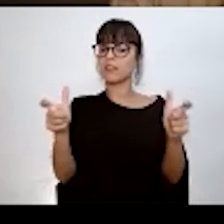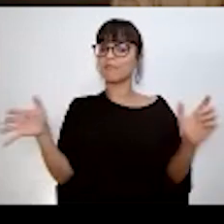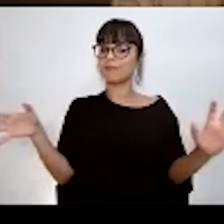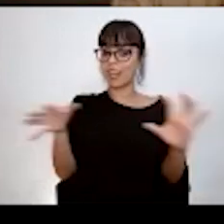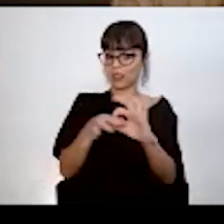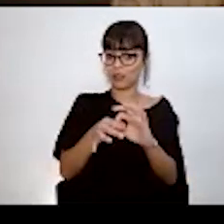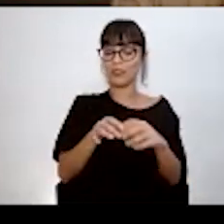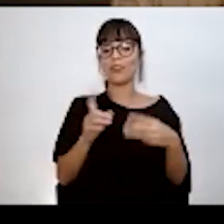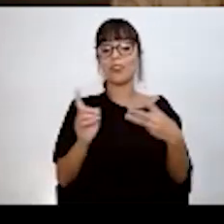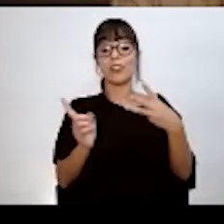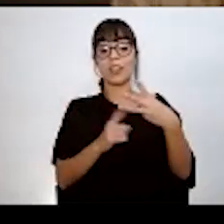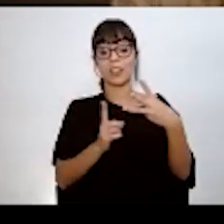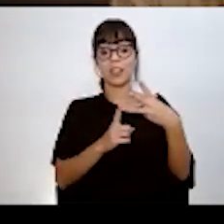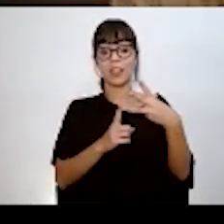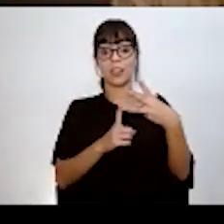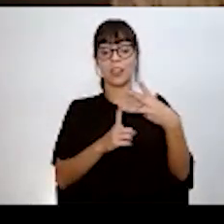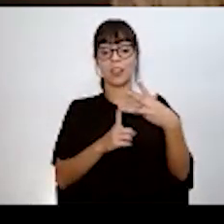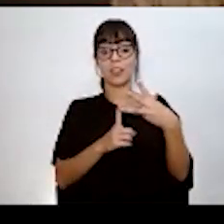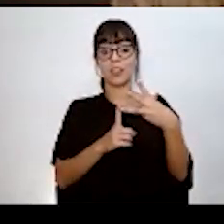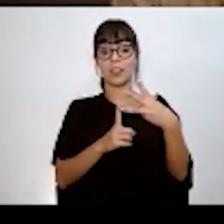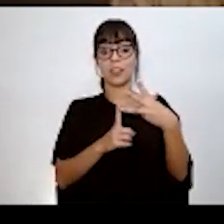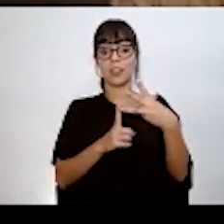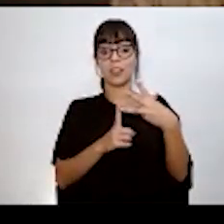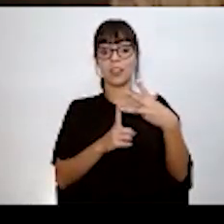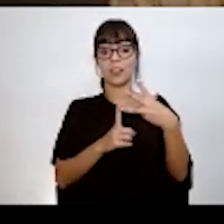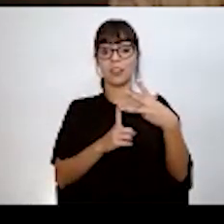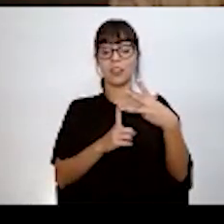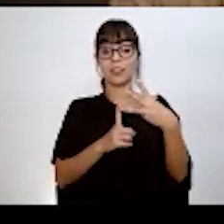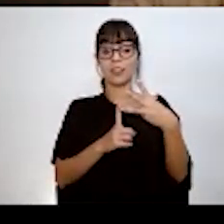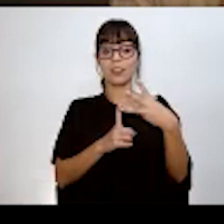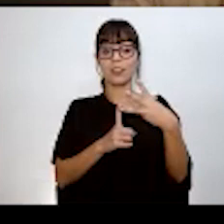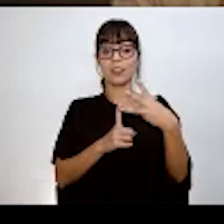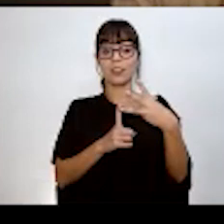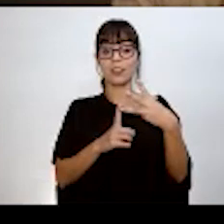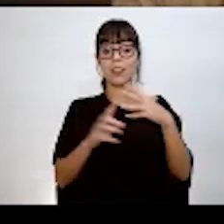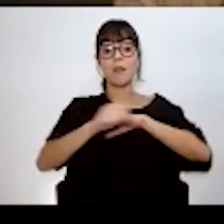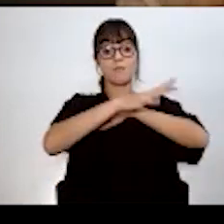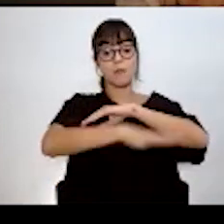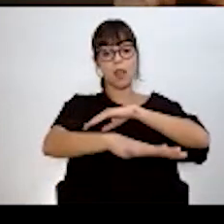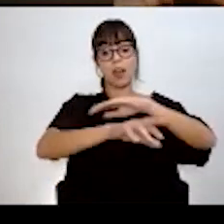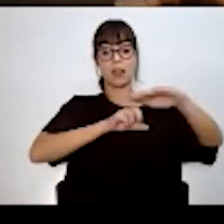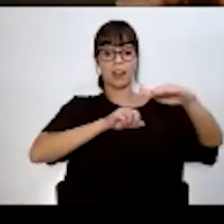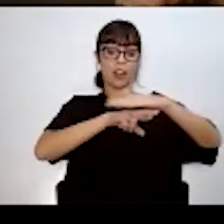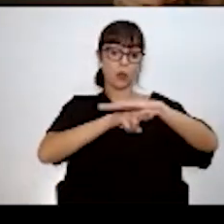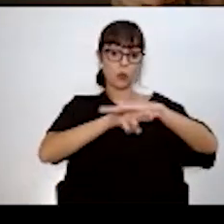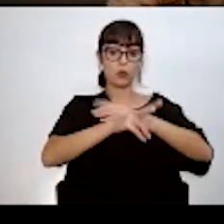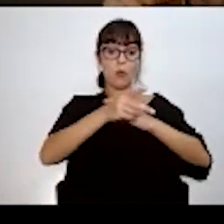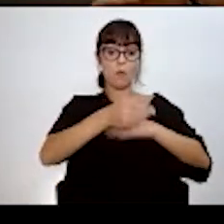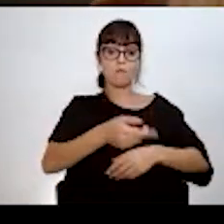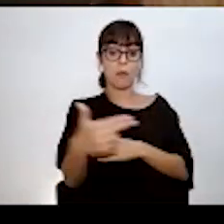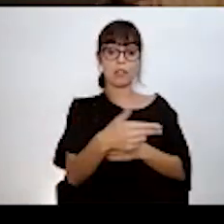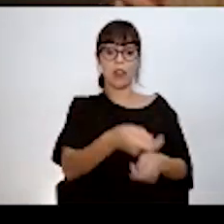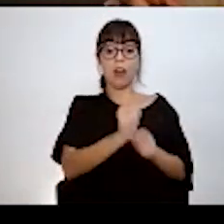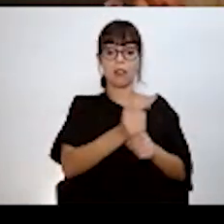también con una intensificación de la explotación de los recursos marinos, pero que se va a dar fundamentalmente a partir